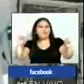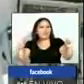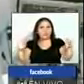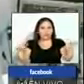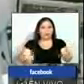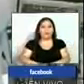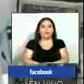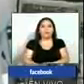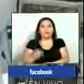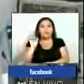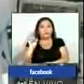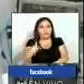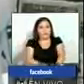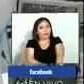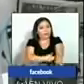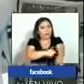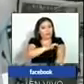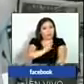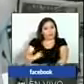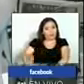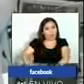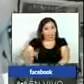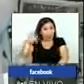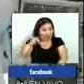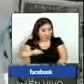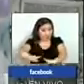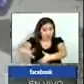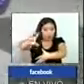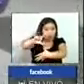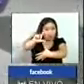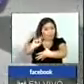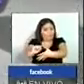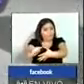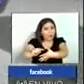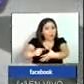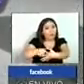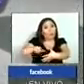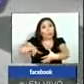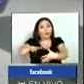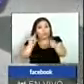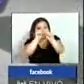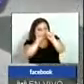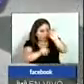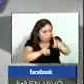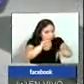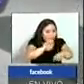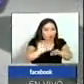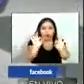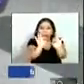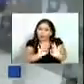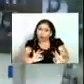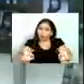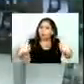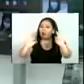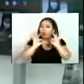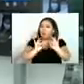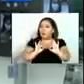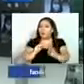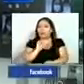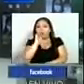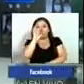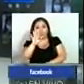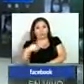El Hospital El Salvador será el primero en la región latinoamericana en tener inteligencia artificial especializada en emergencia. Las